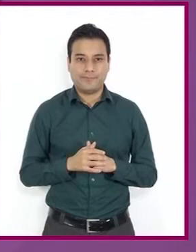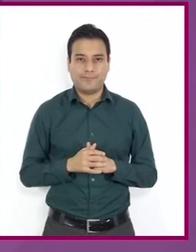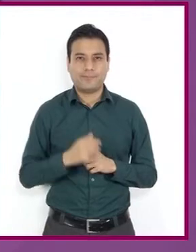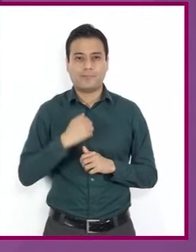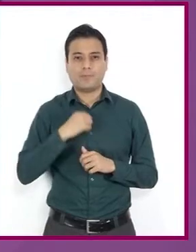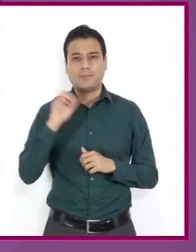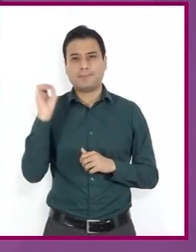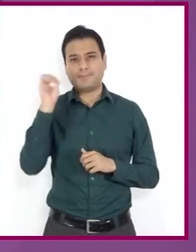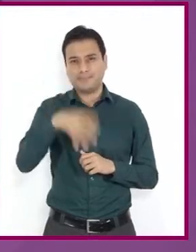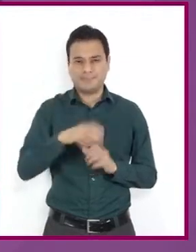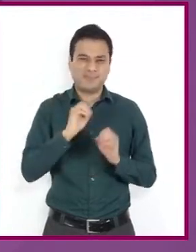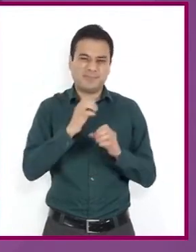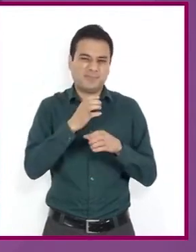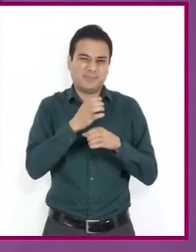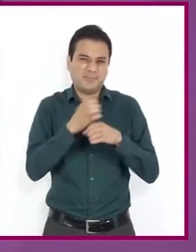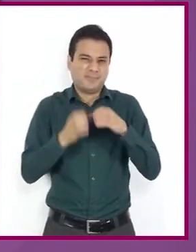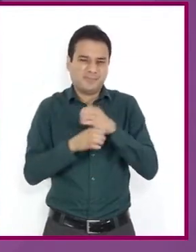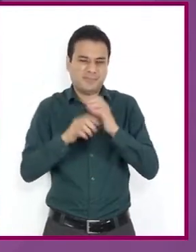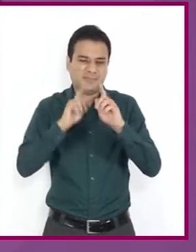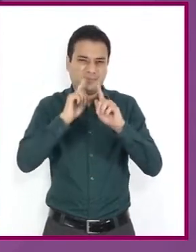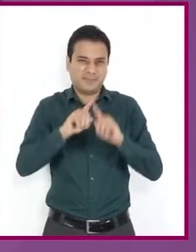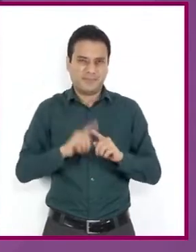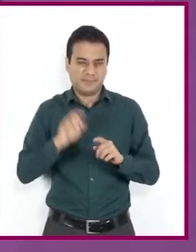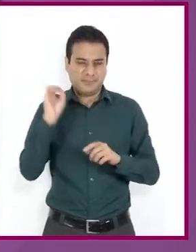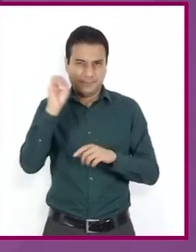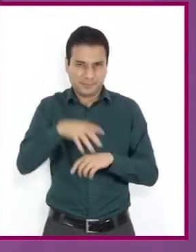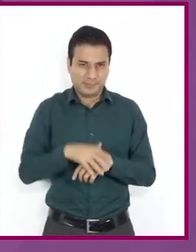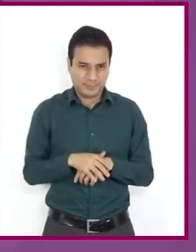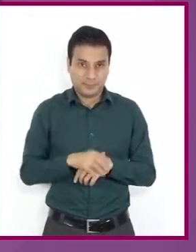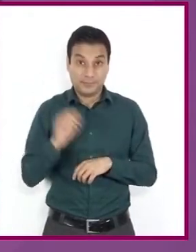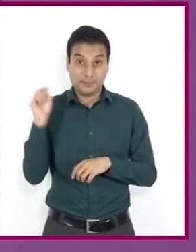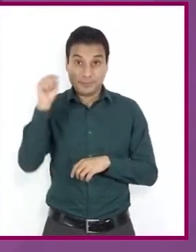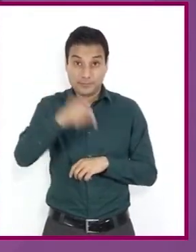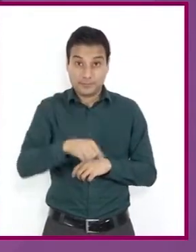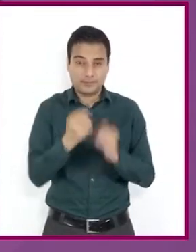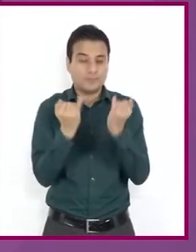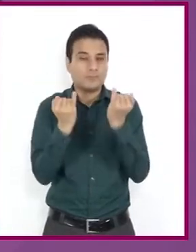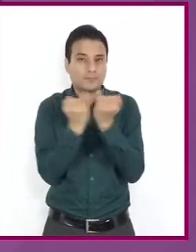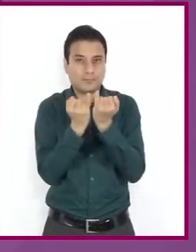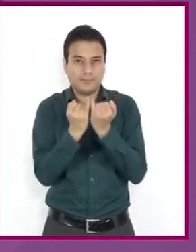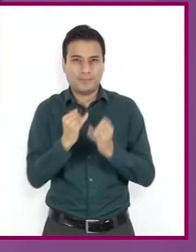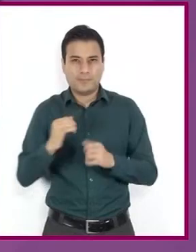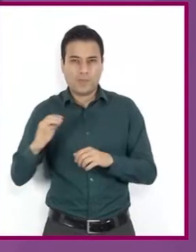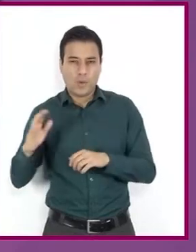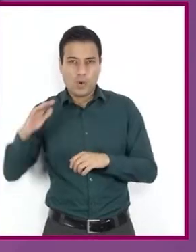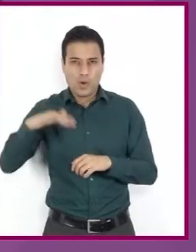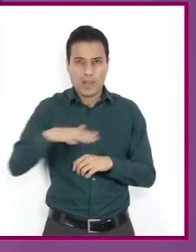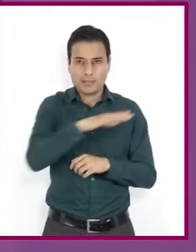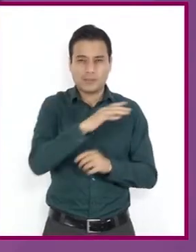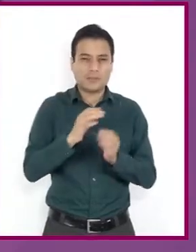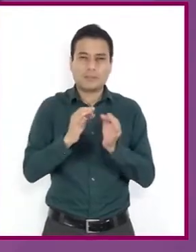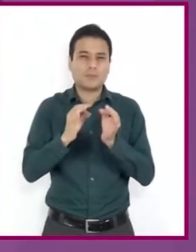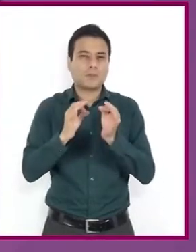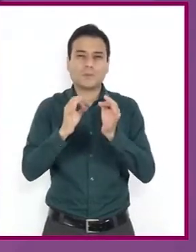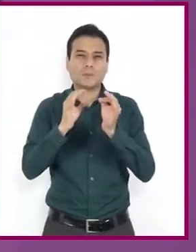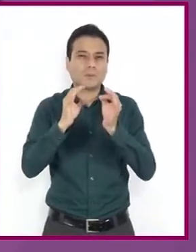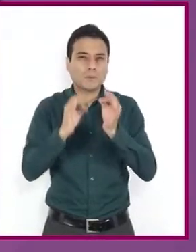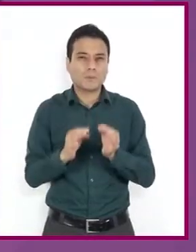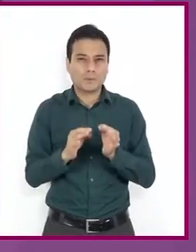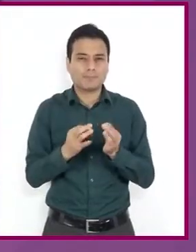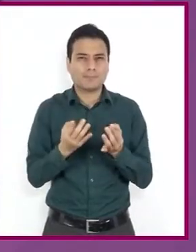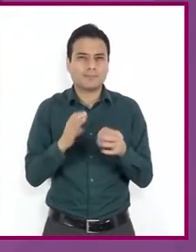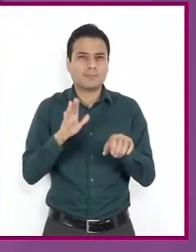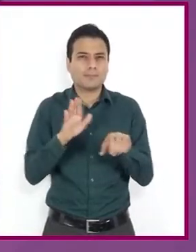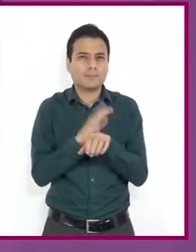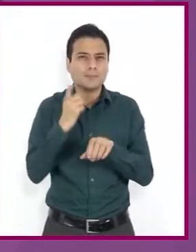piedra o cualquier objeto al agua y las olas en el mar son, entre otros, fenómenos físicos relacionados con